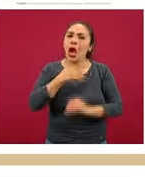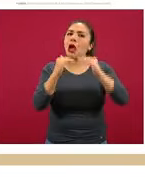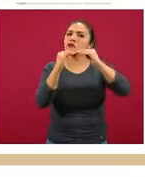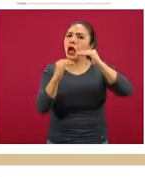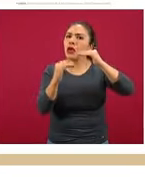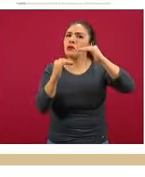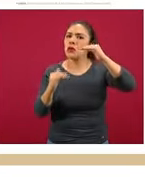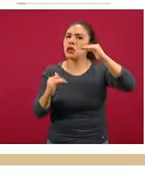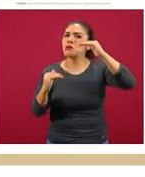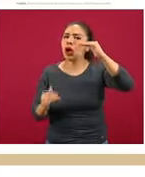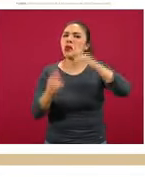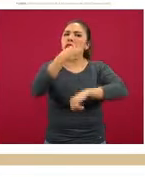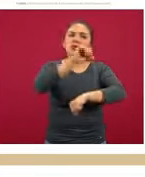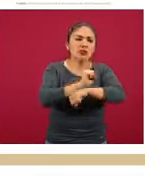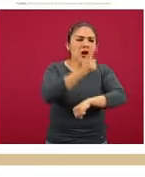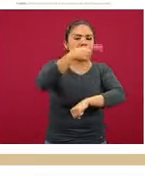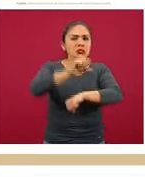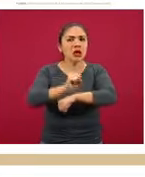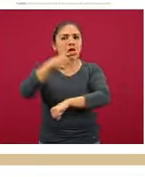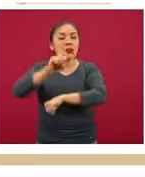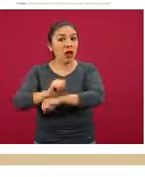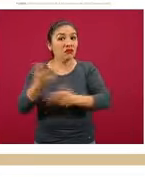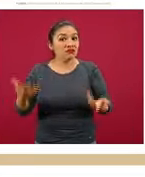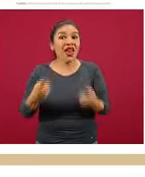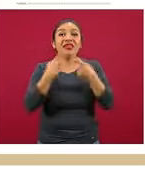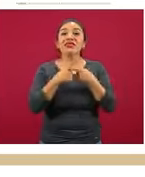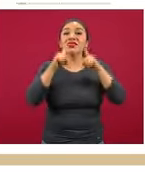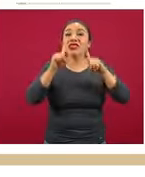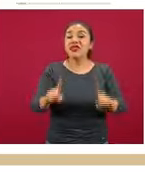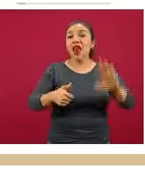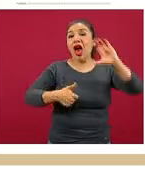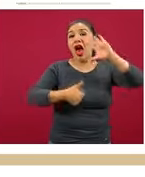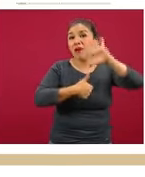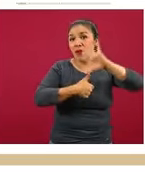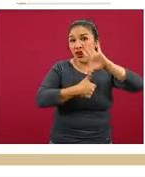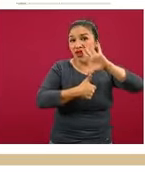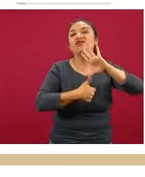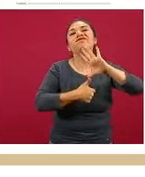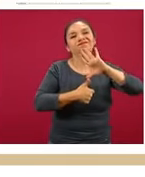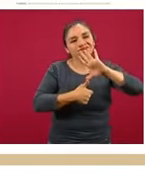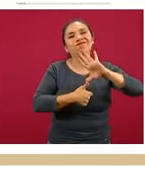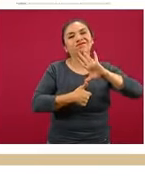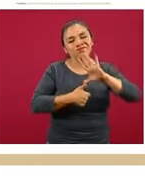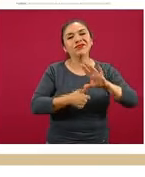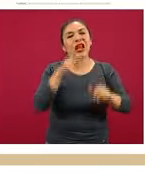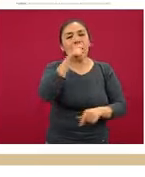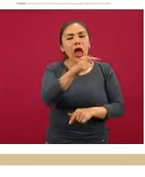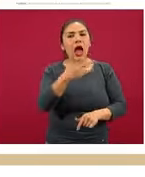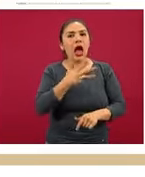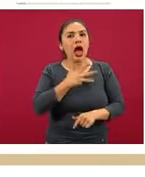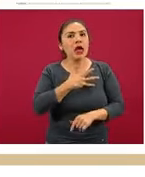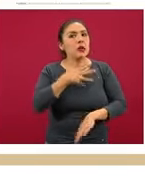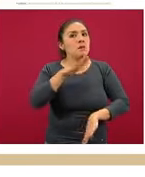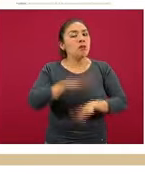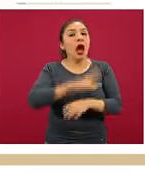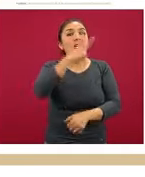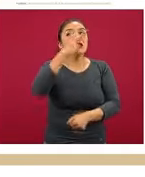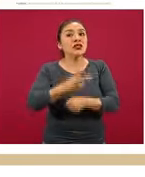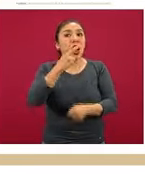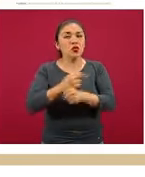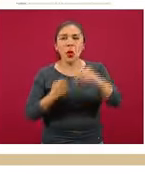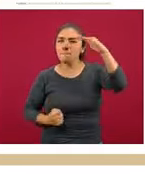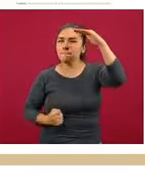disminuyendo semana con semana. No así América del Norte, que después de haber tenido un claro segundo